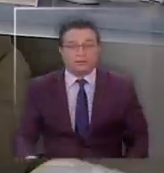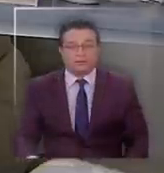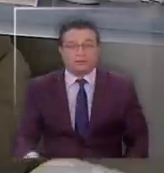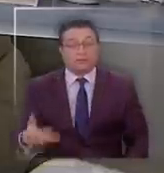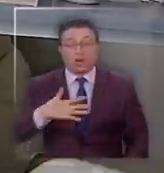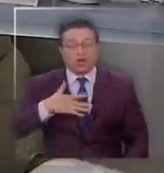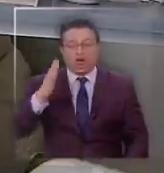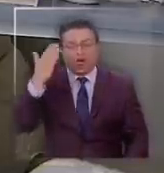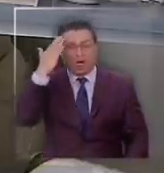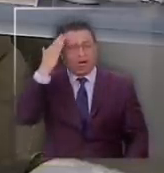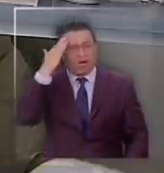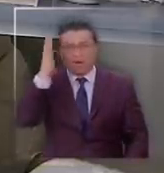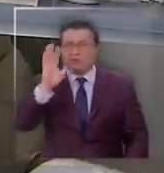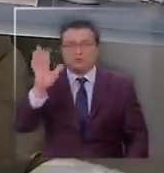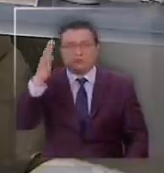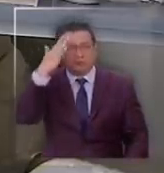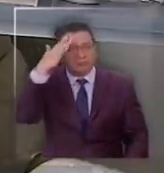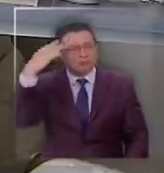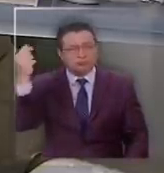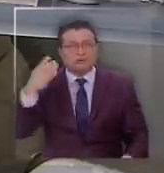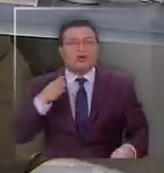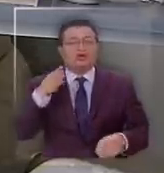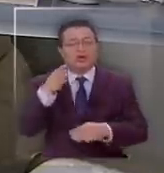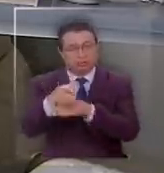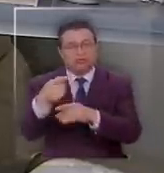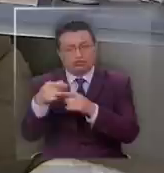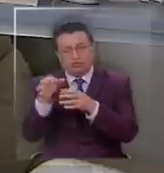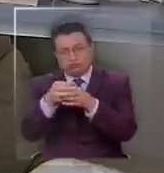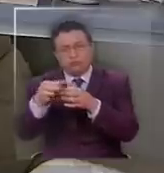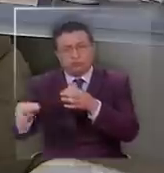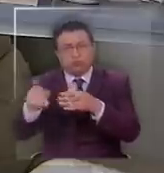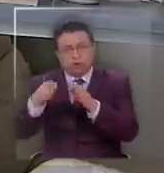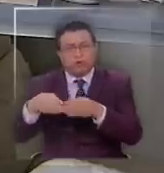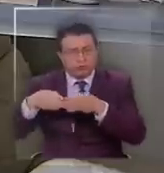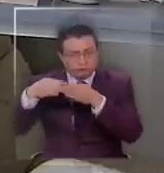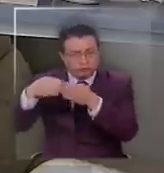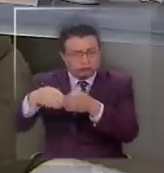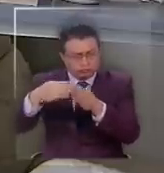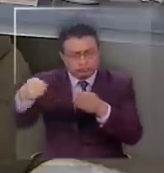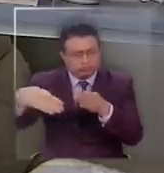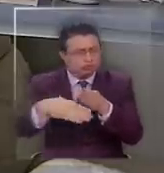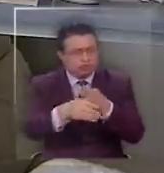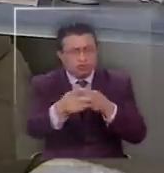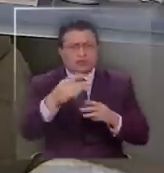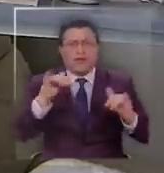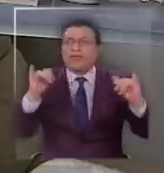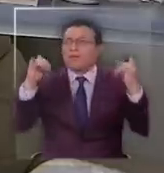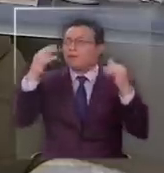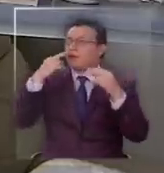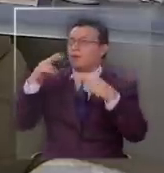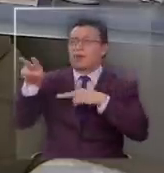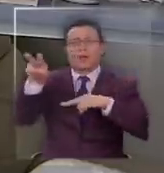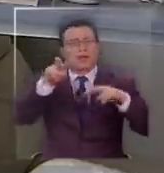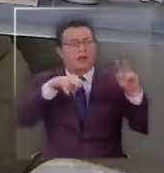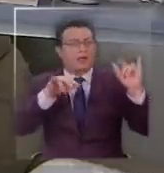Yo no recuerdo mucho ahora. Fuimos a Ushuaia y anduvimos navegando por zona, disfrutando el sector.